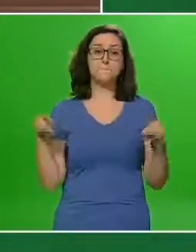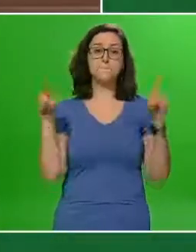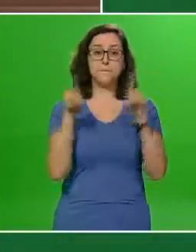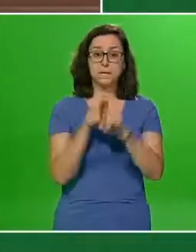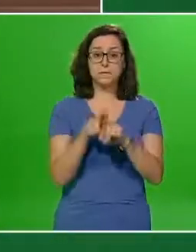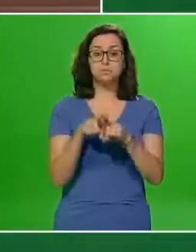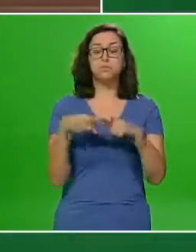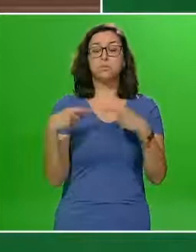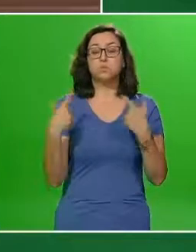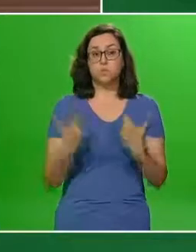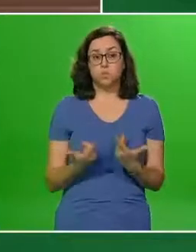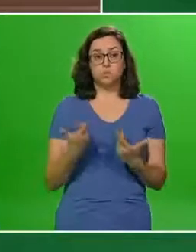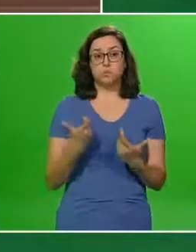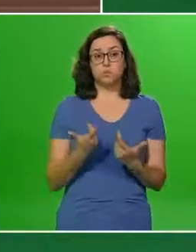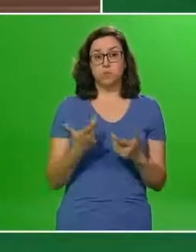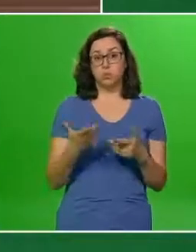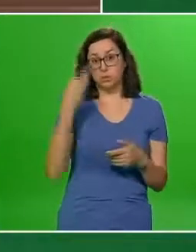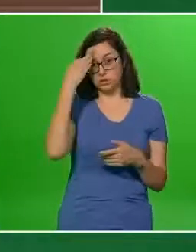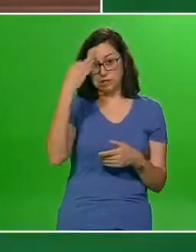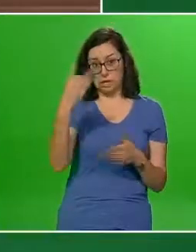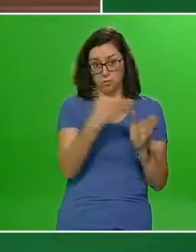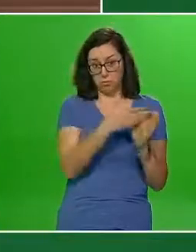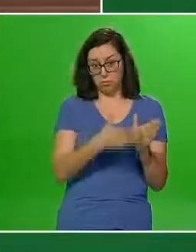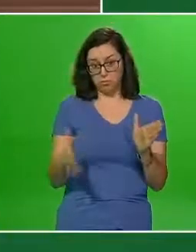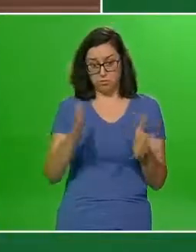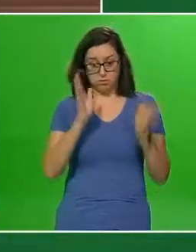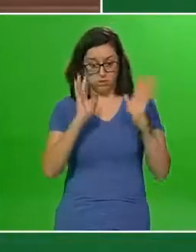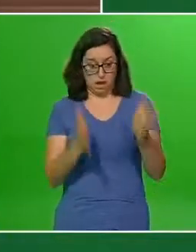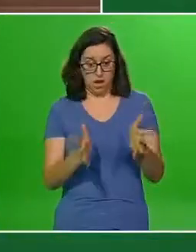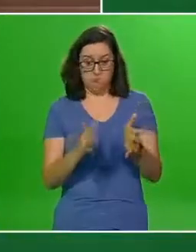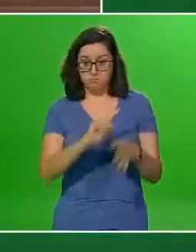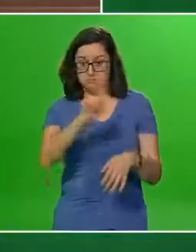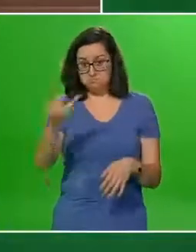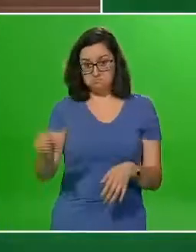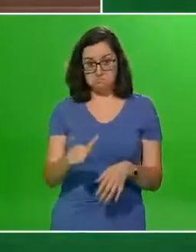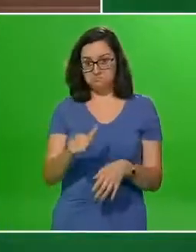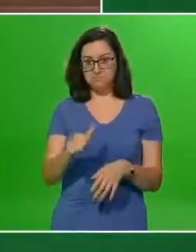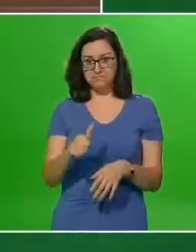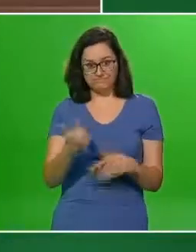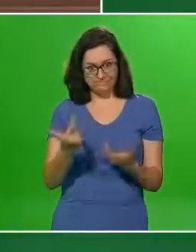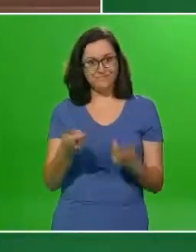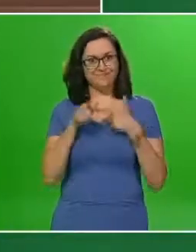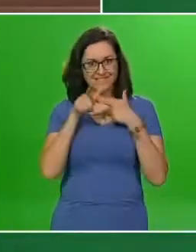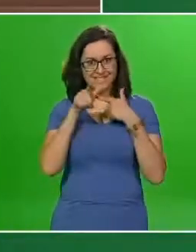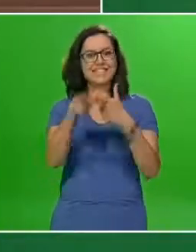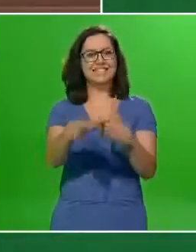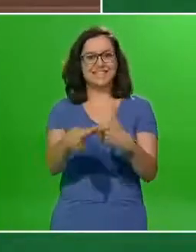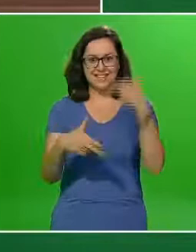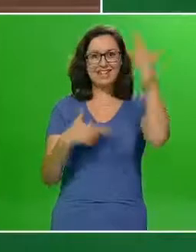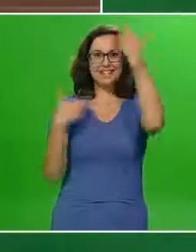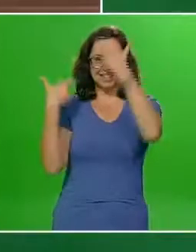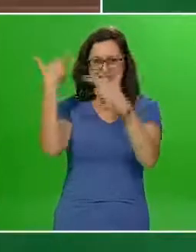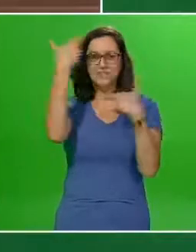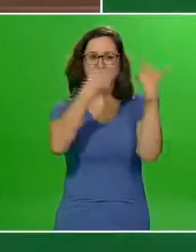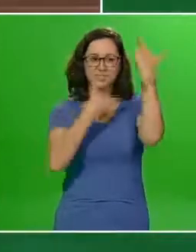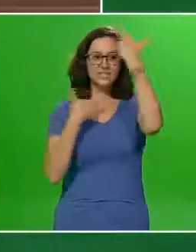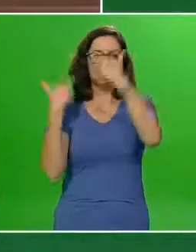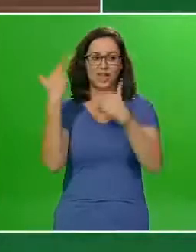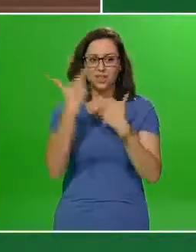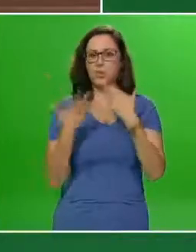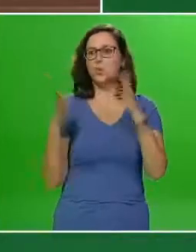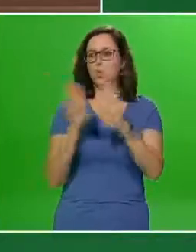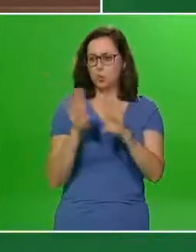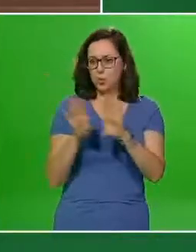solamente se evaluaron en un momento, sino se evalúan constantemente de los nuevos datos que van surgiendo de la vacunación, tanto de los